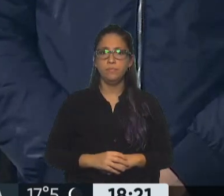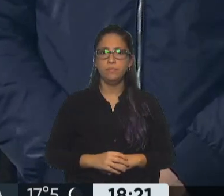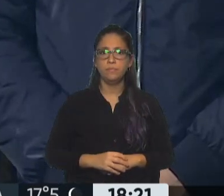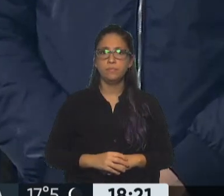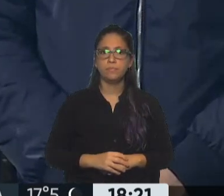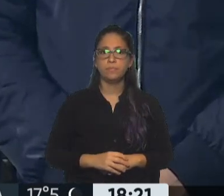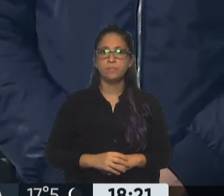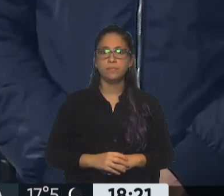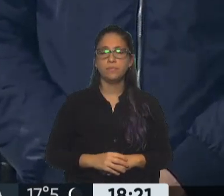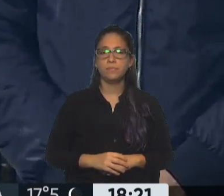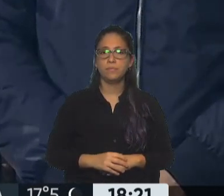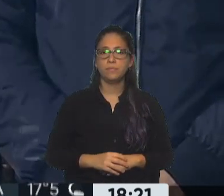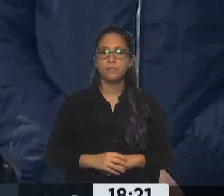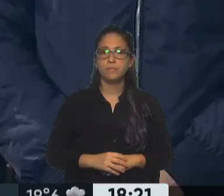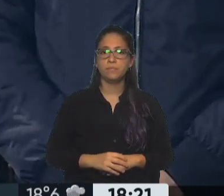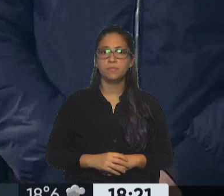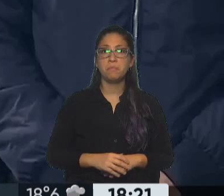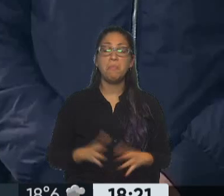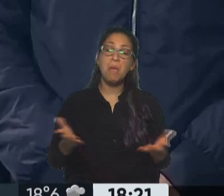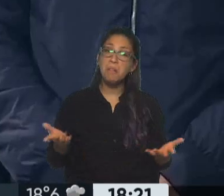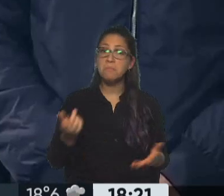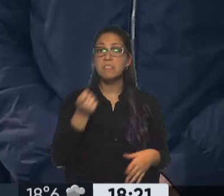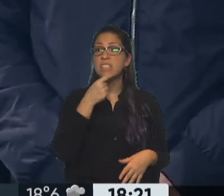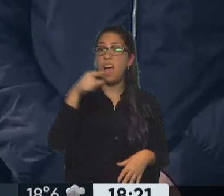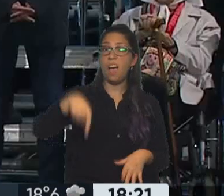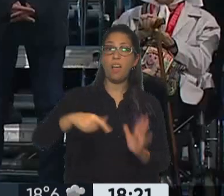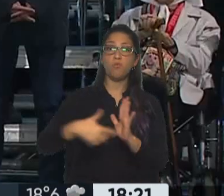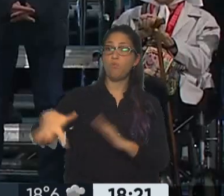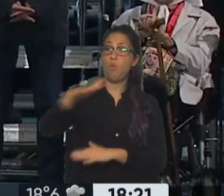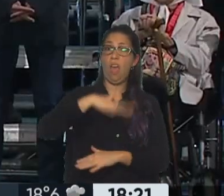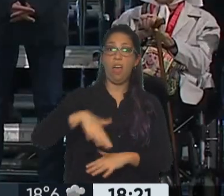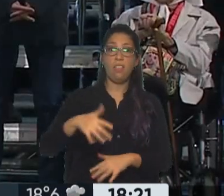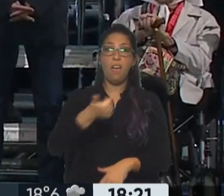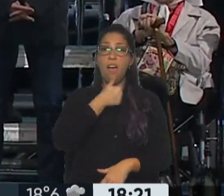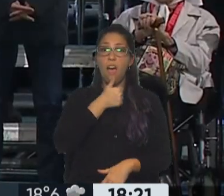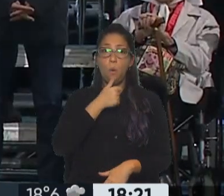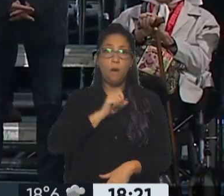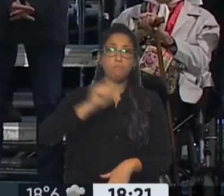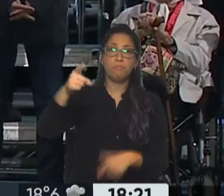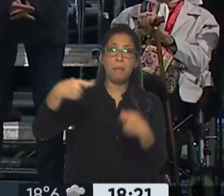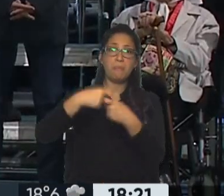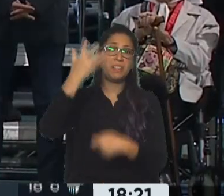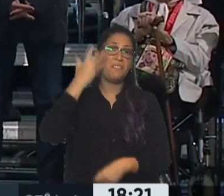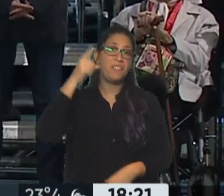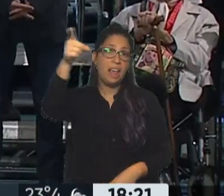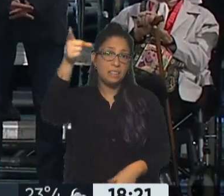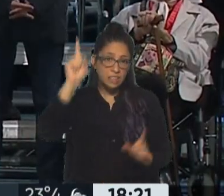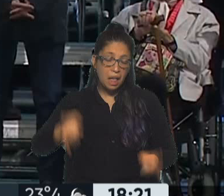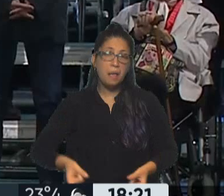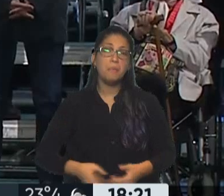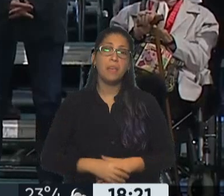Pero si el agua acá en la ciudad de Buenos Aires también era de una empresa francesa y de los